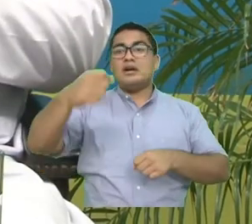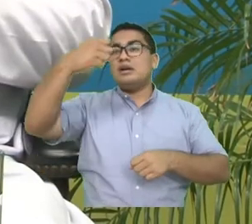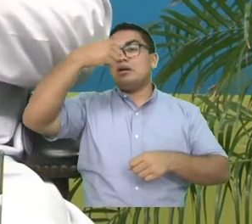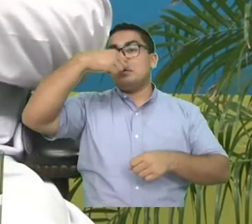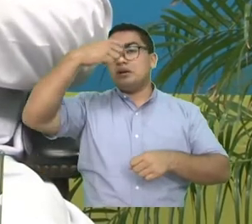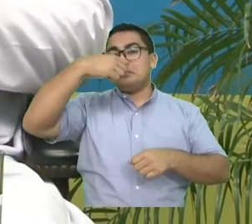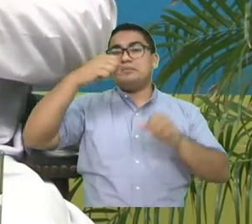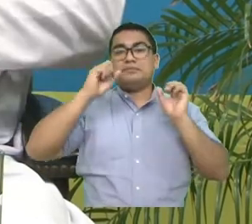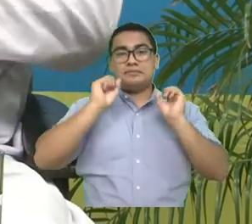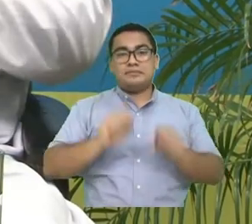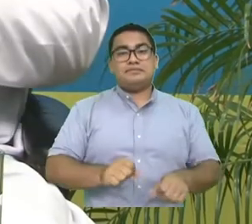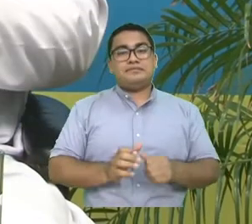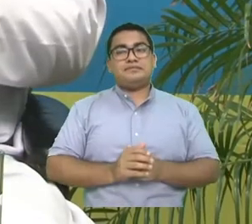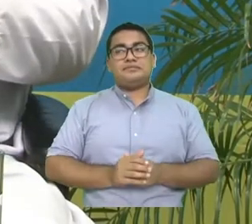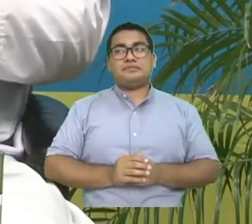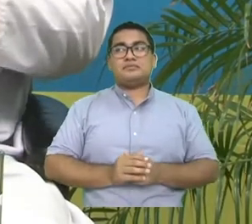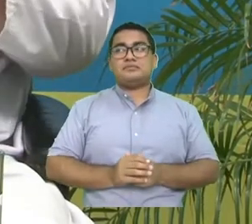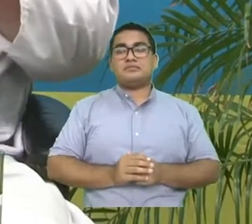Entonces,